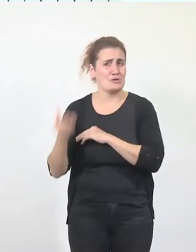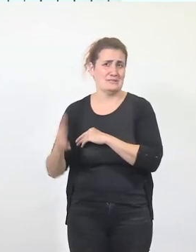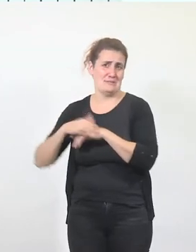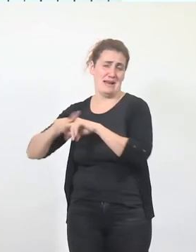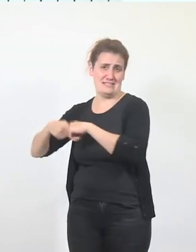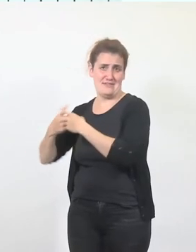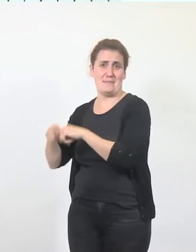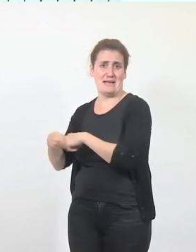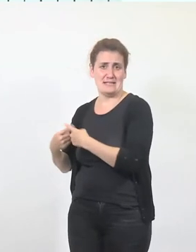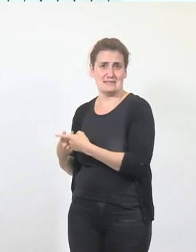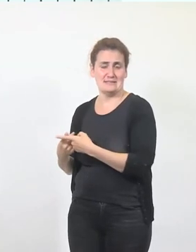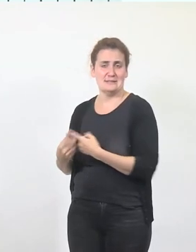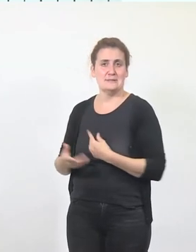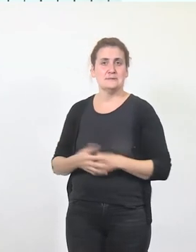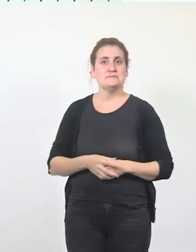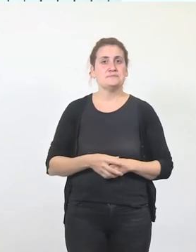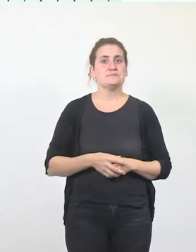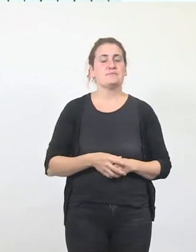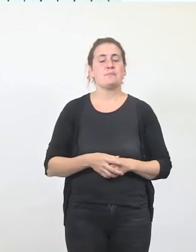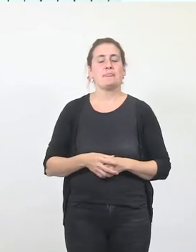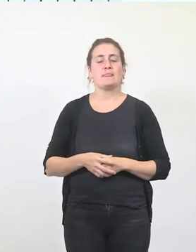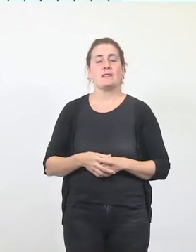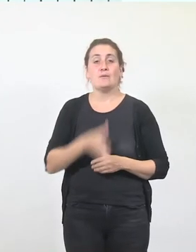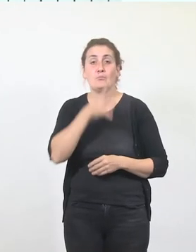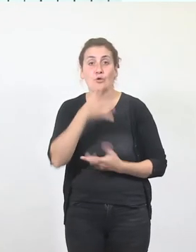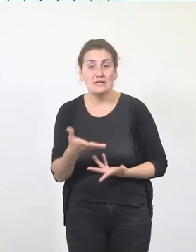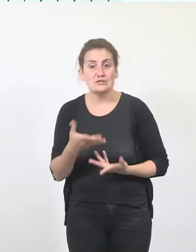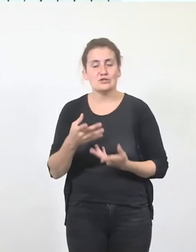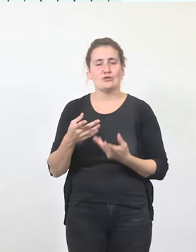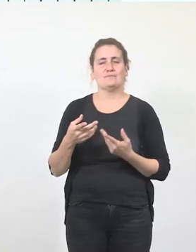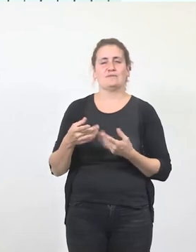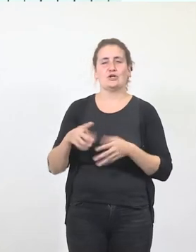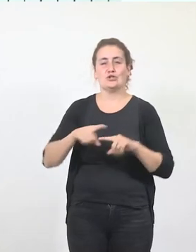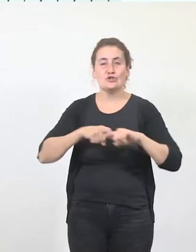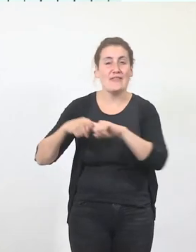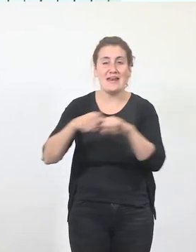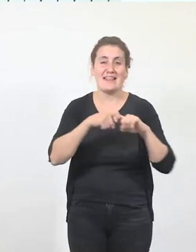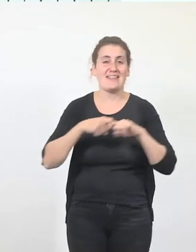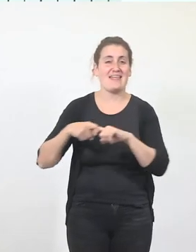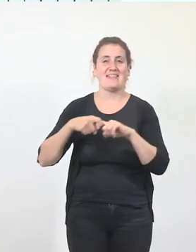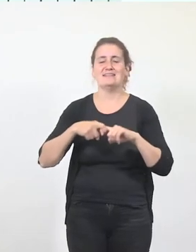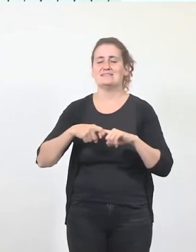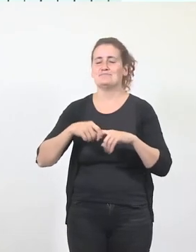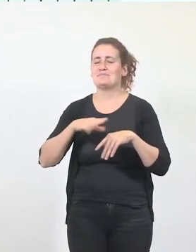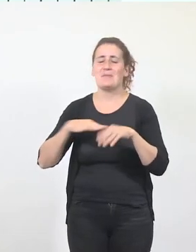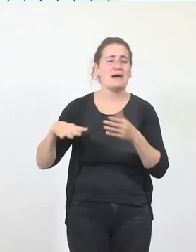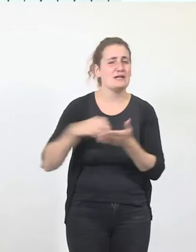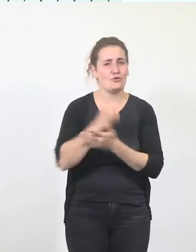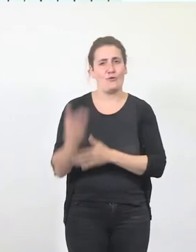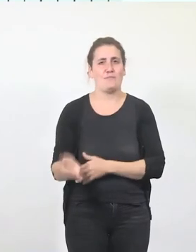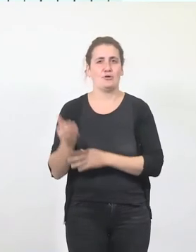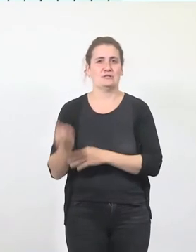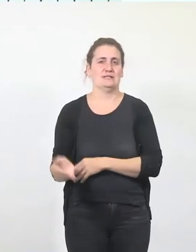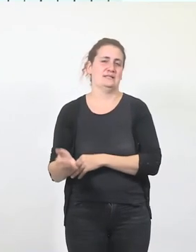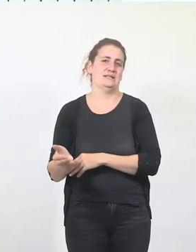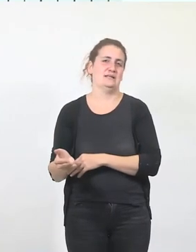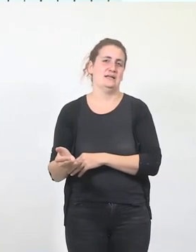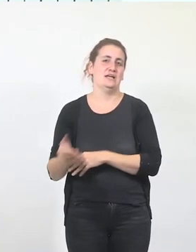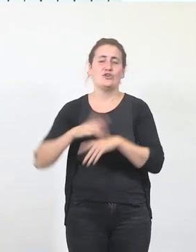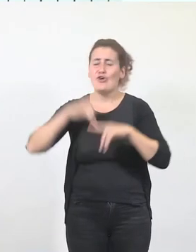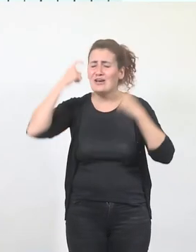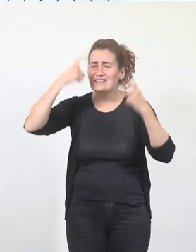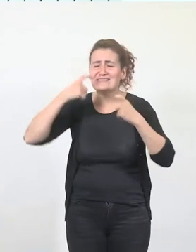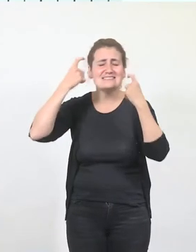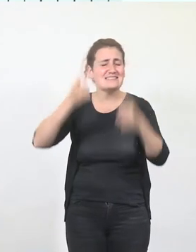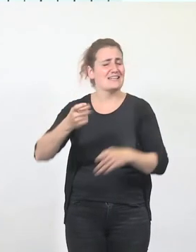para las familias. Entonces, yo creo que la solidaridad es importante para todo. Y lo que quiero insistir